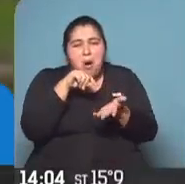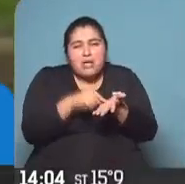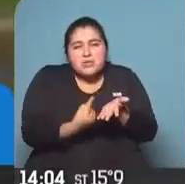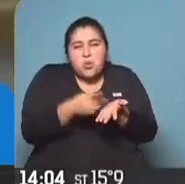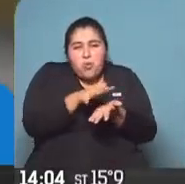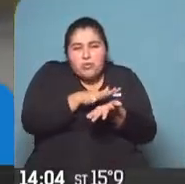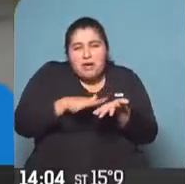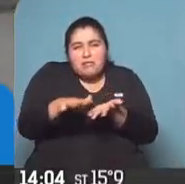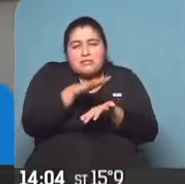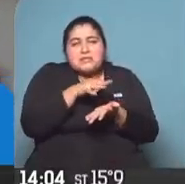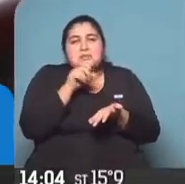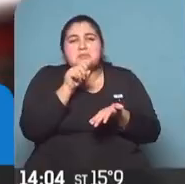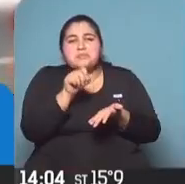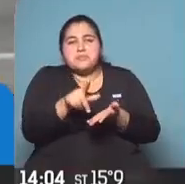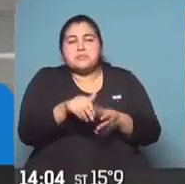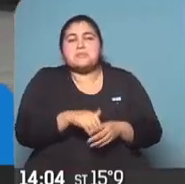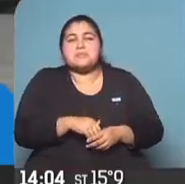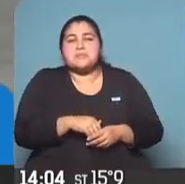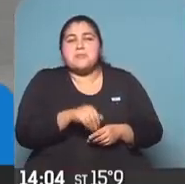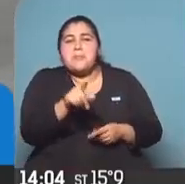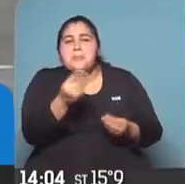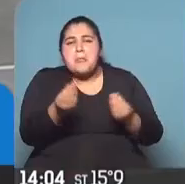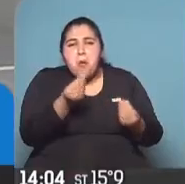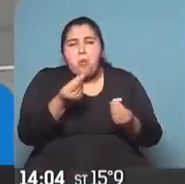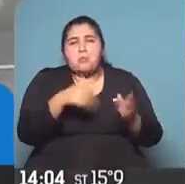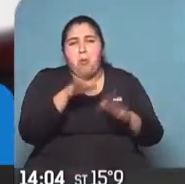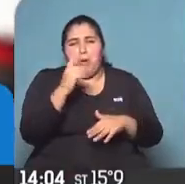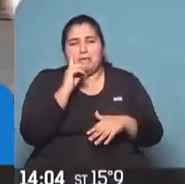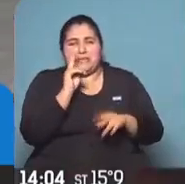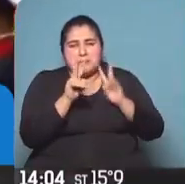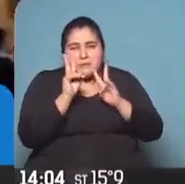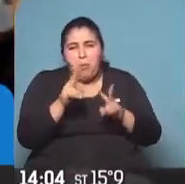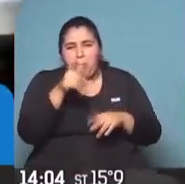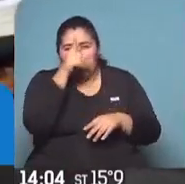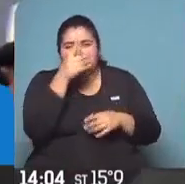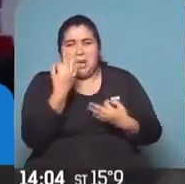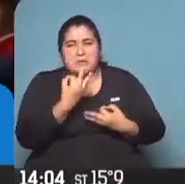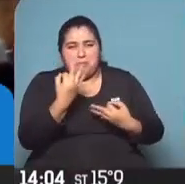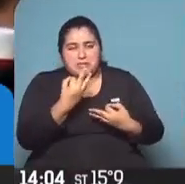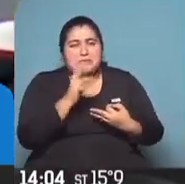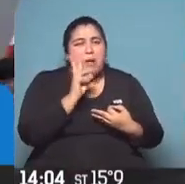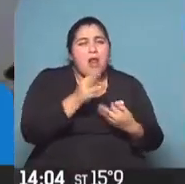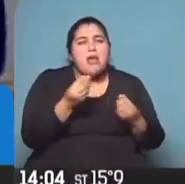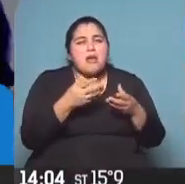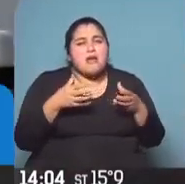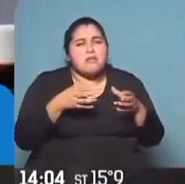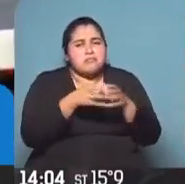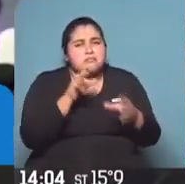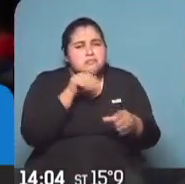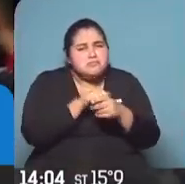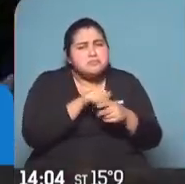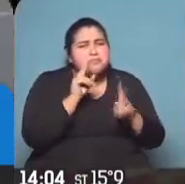su función es ser una unidad táctica policial especial habitada permanentemente